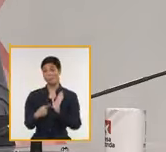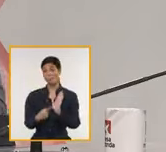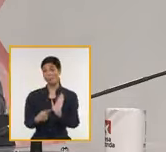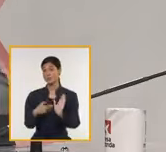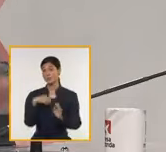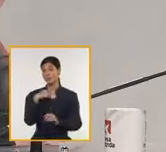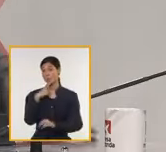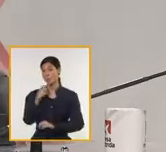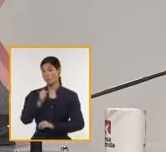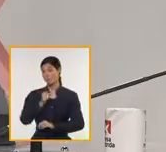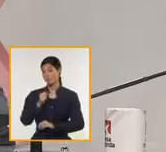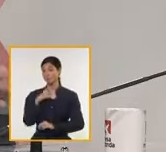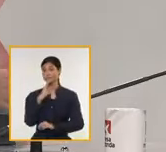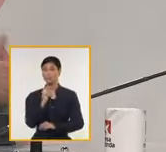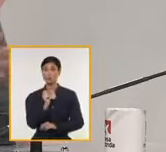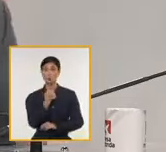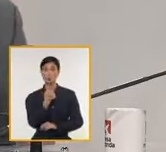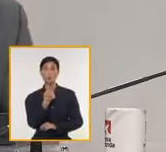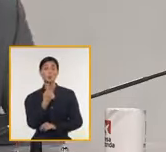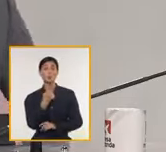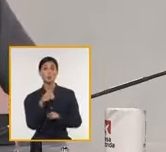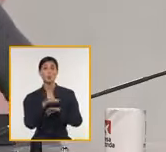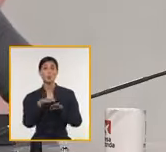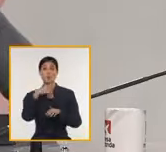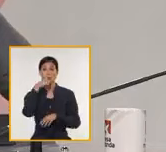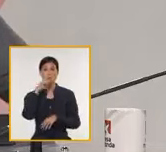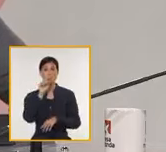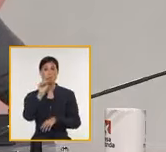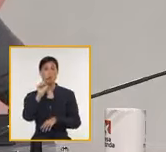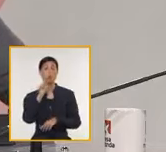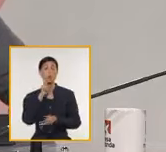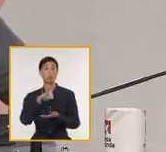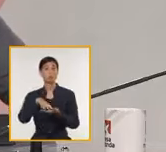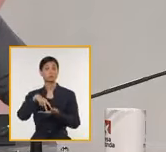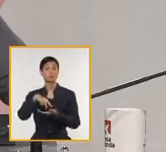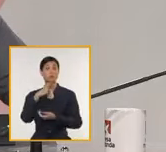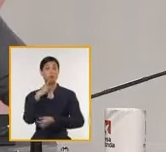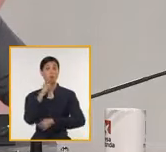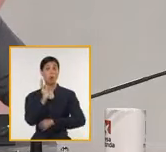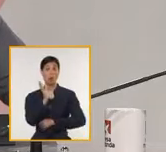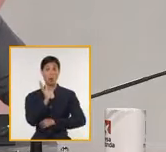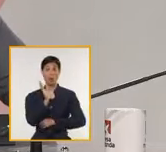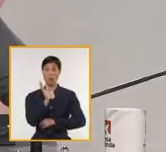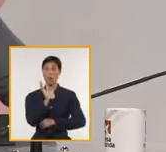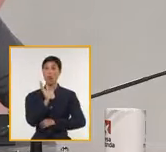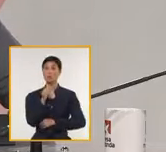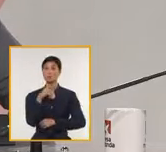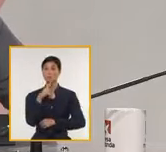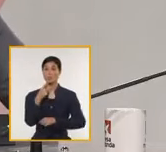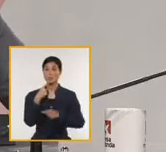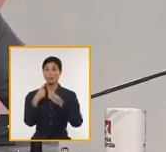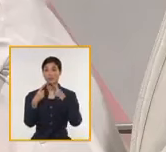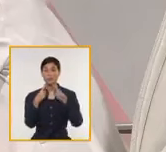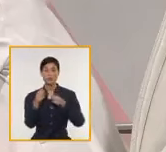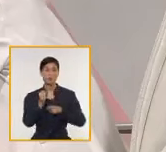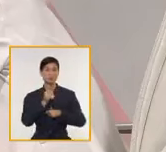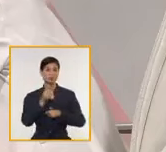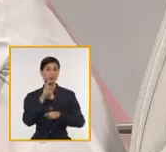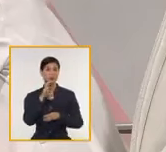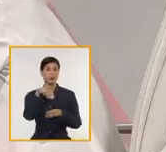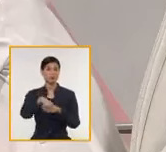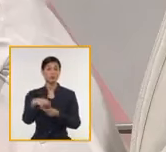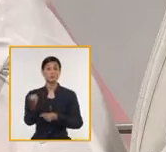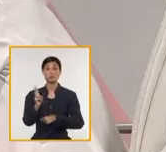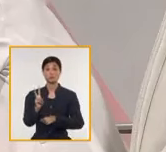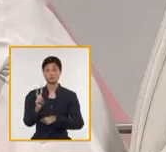Hay dos trabajos. Uno tiene que ver, bueno, con las declaraciones de Maduro. Hoy hubo una conferencia de prensa, una actividad en Venezuela, ha habido mucho